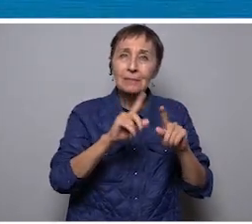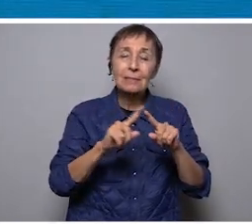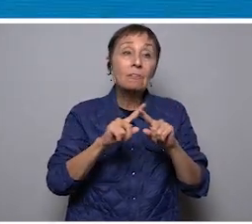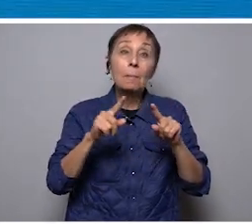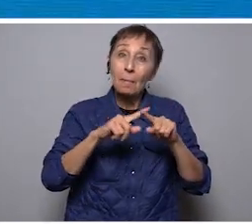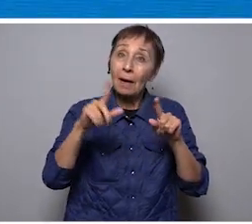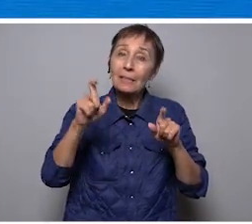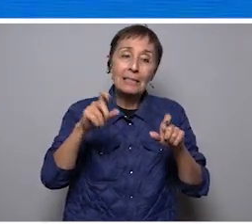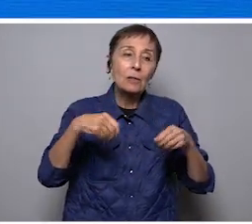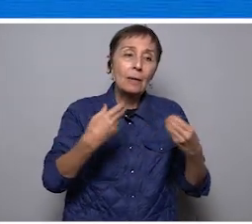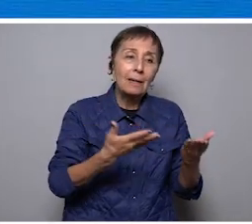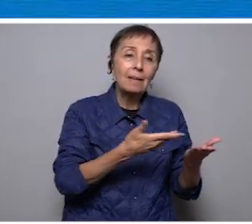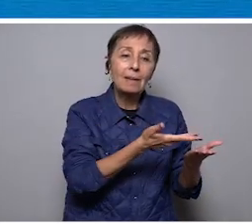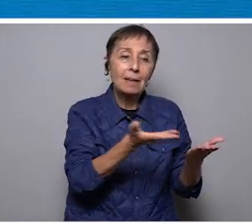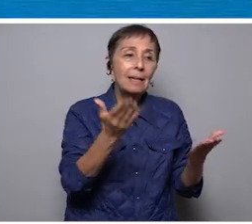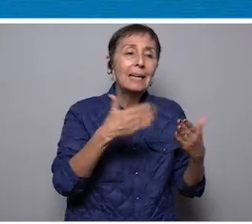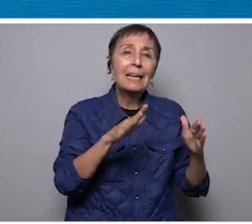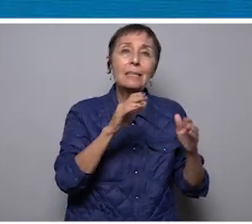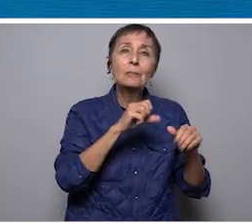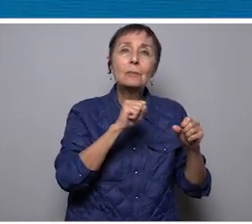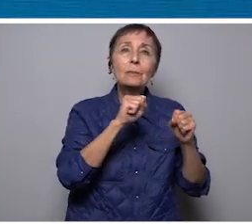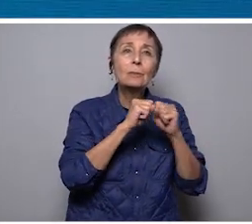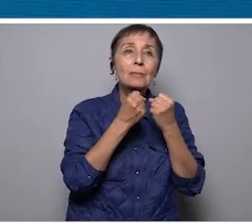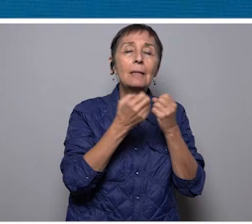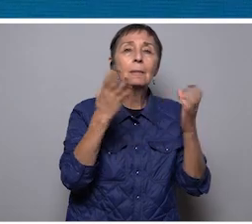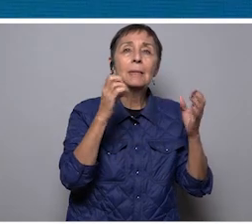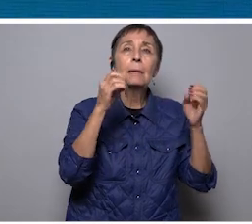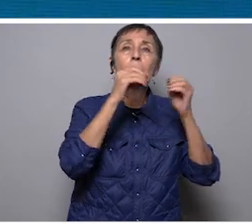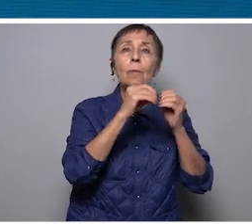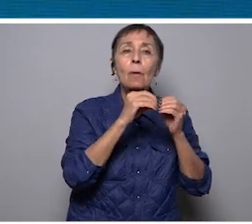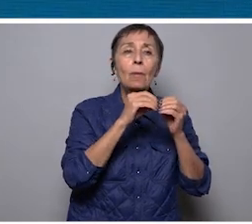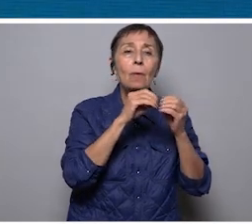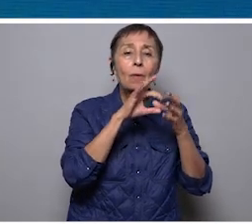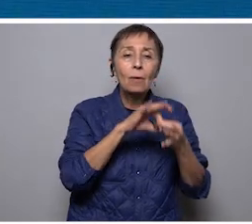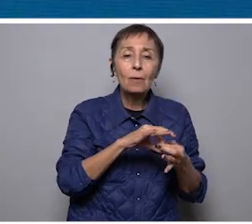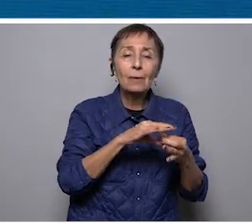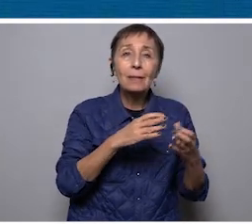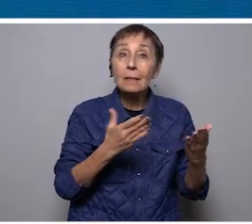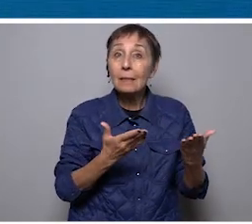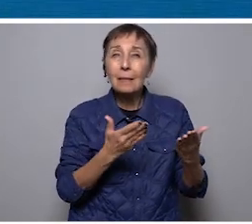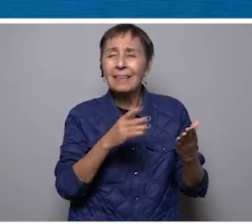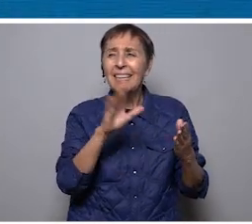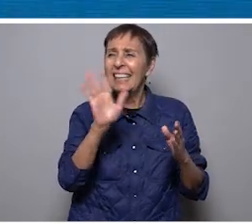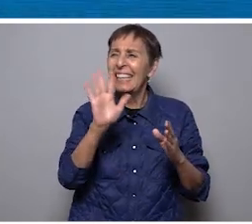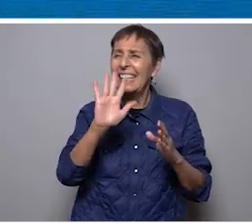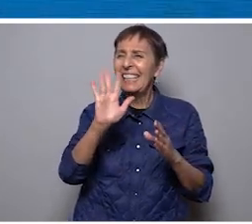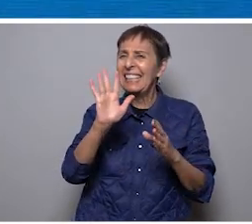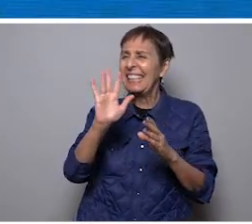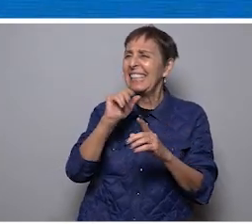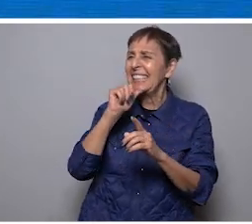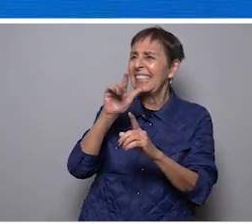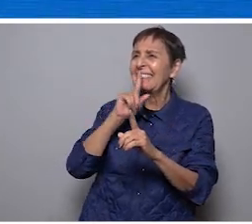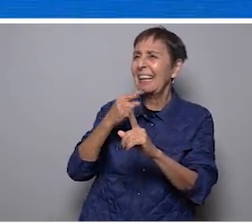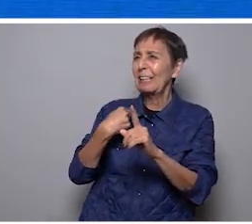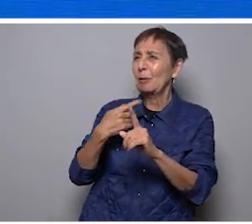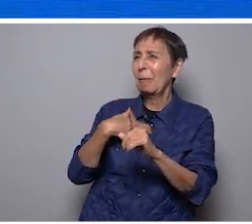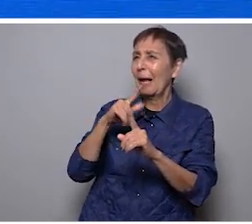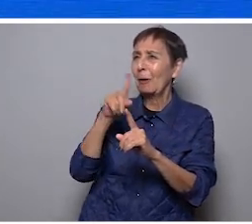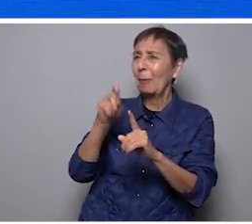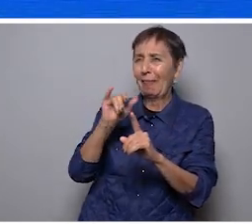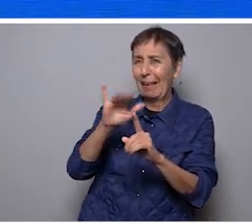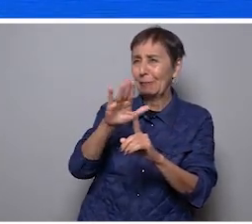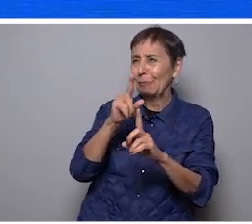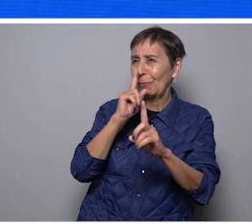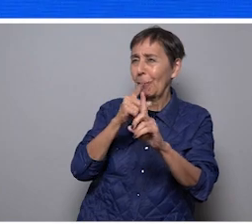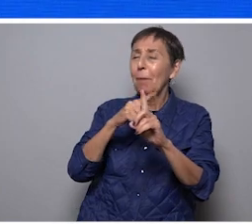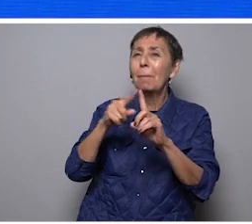estar presentes Aquí está bien pero no estás respondiendo la pregunta Ese es el objetivo Pero cómo Esto hace que que no lo pueda hacer una